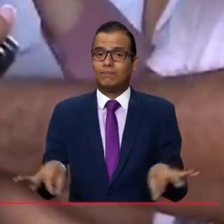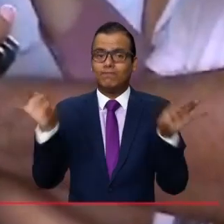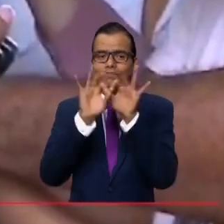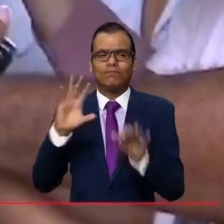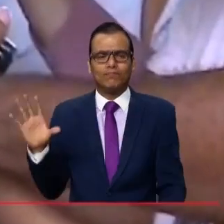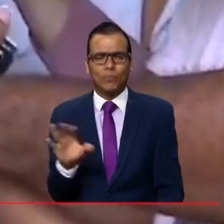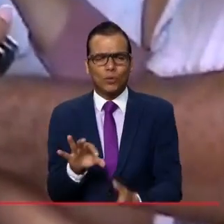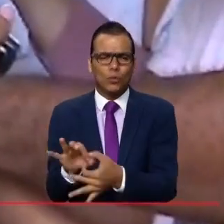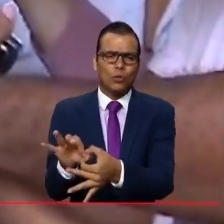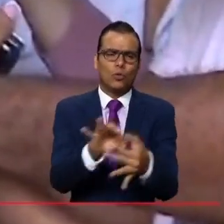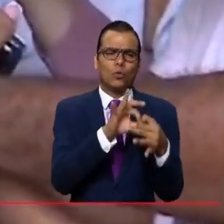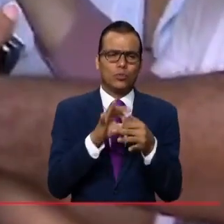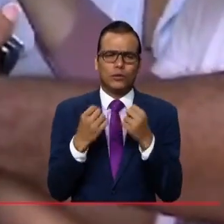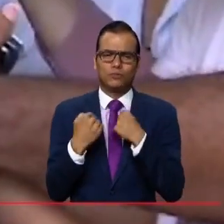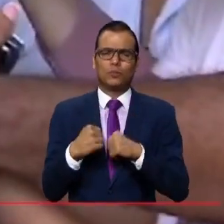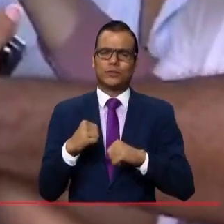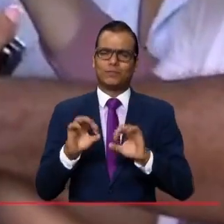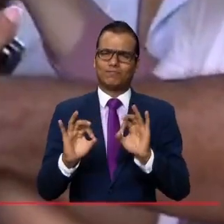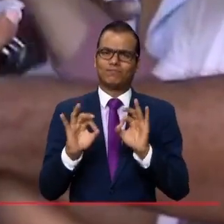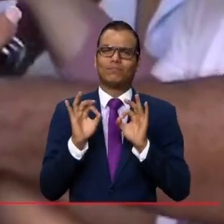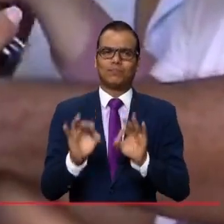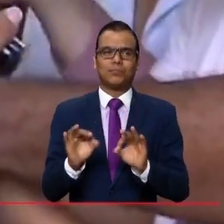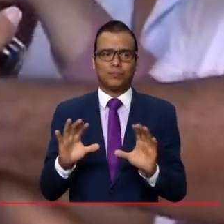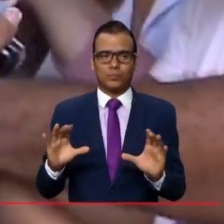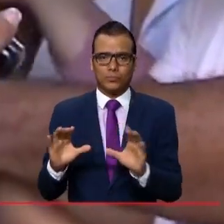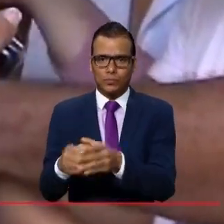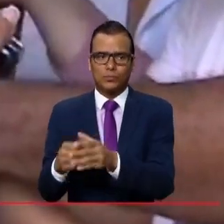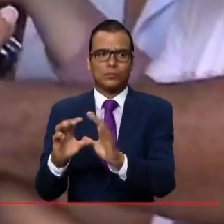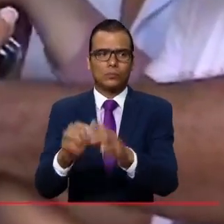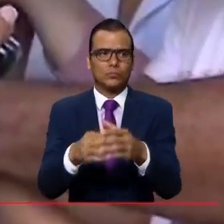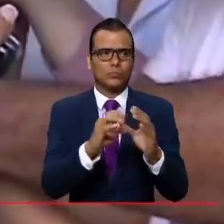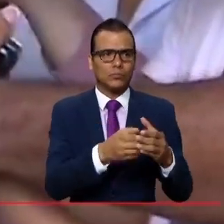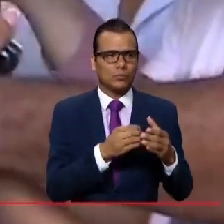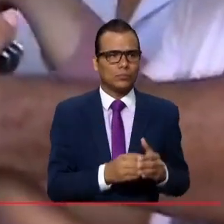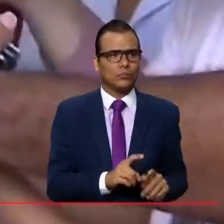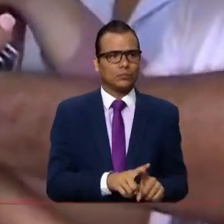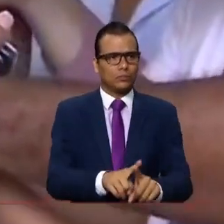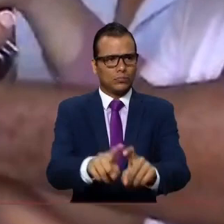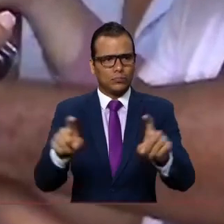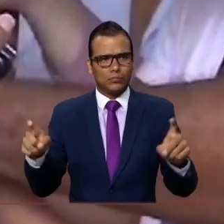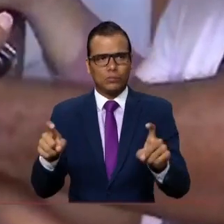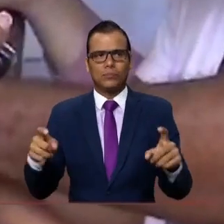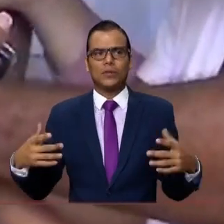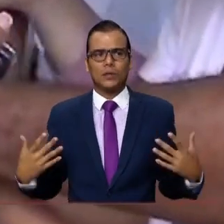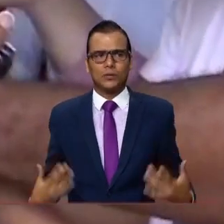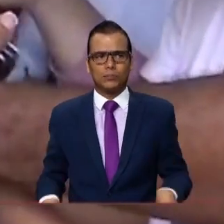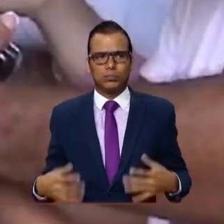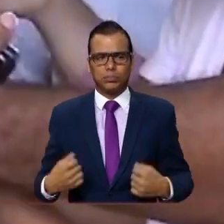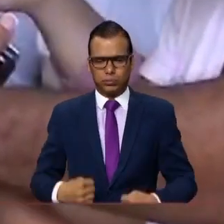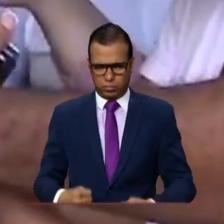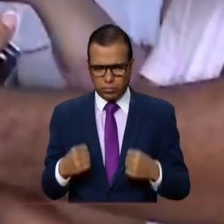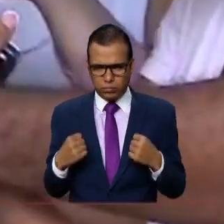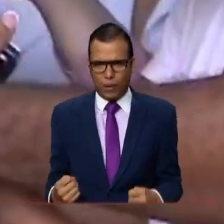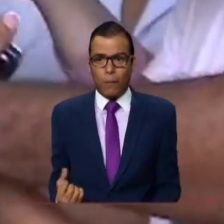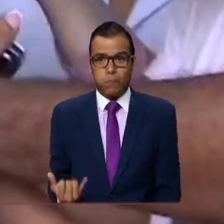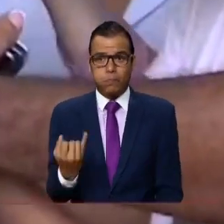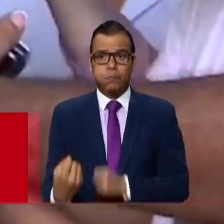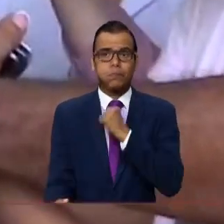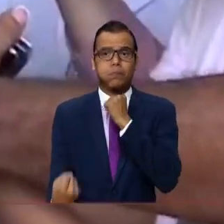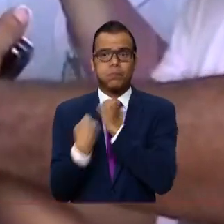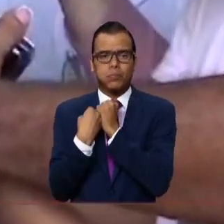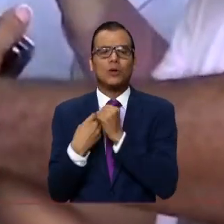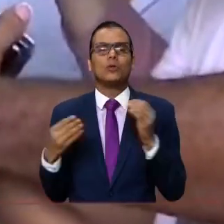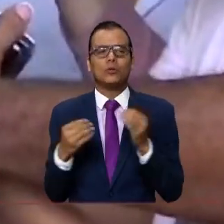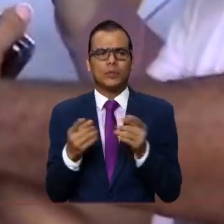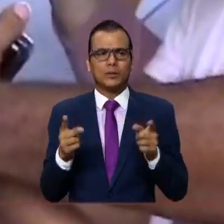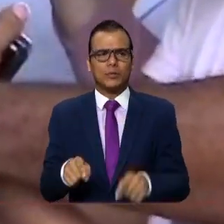esfuerzos. Tenemos a todas las fuerzas públicas en este proceso, pero también tenemos a